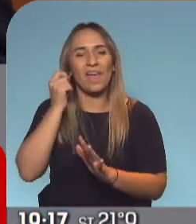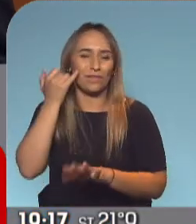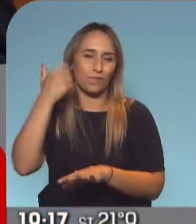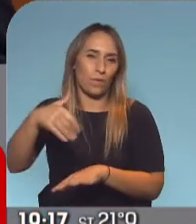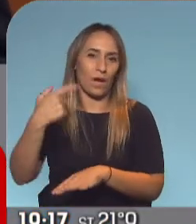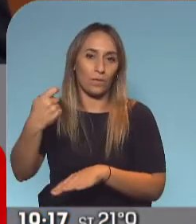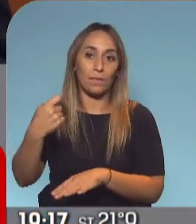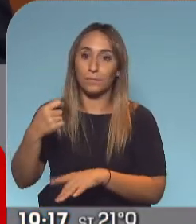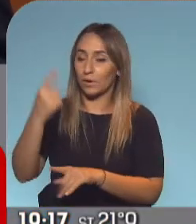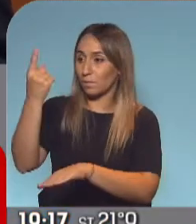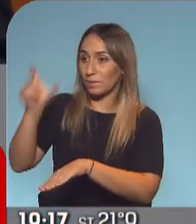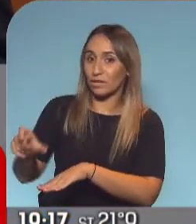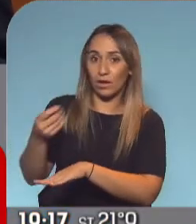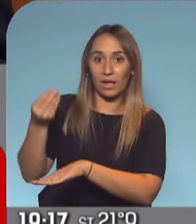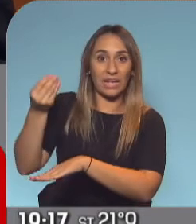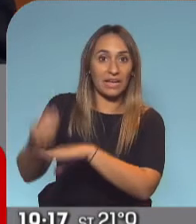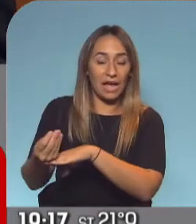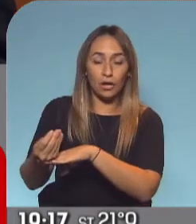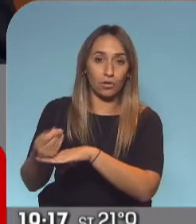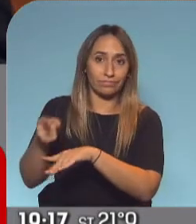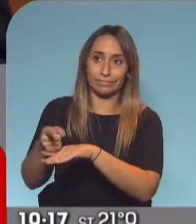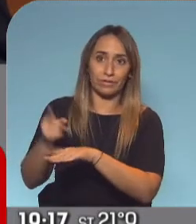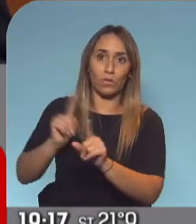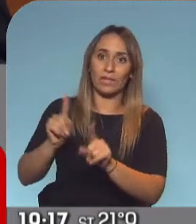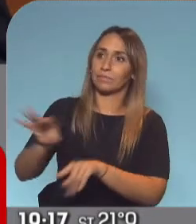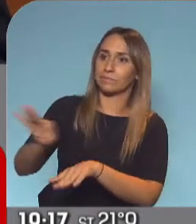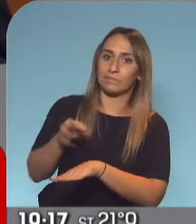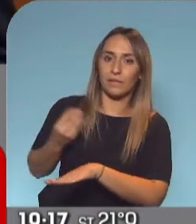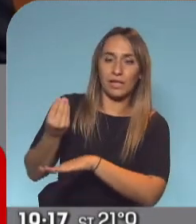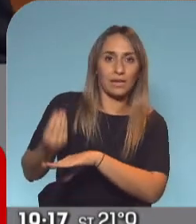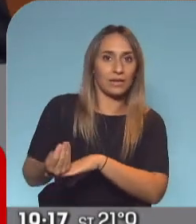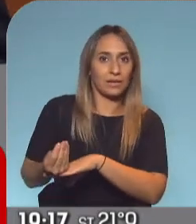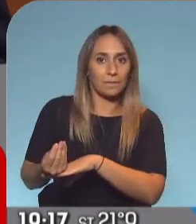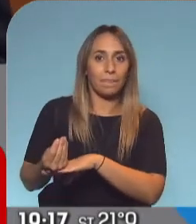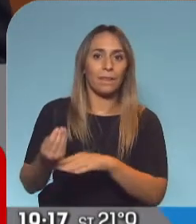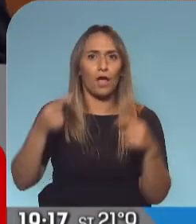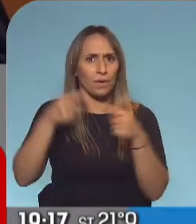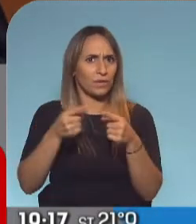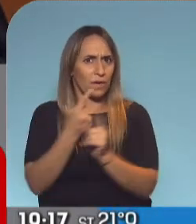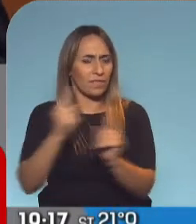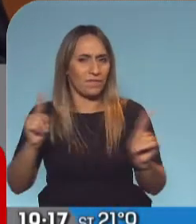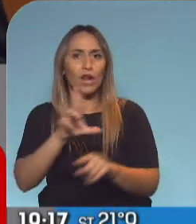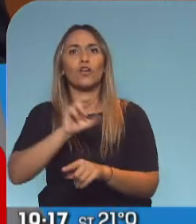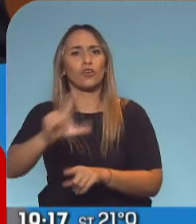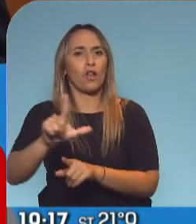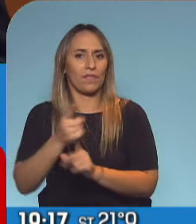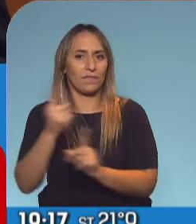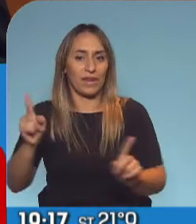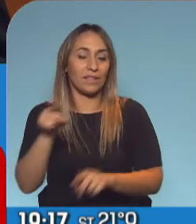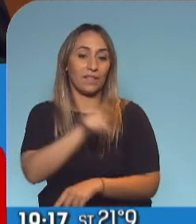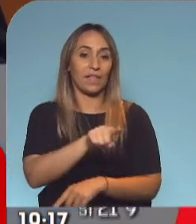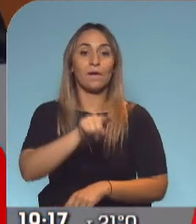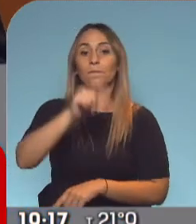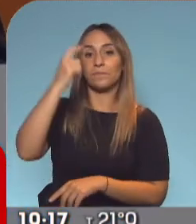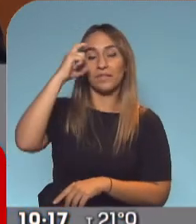ocupando un cargo para el cual no fue elegido. El proceso de elegir al procurador general es otro muy diferente del que tiene Eduardo Casal en la